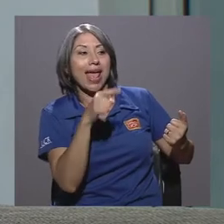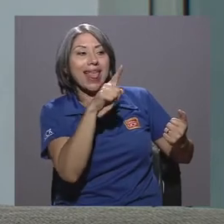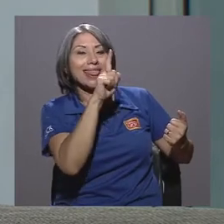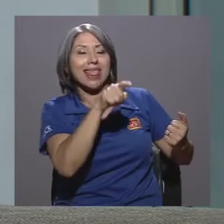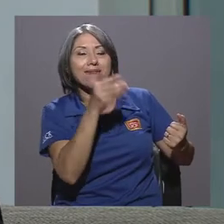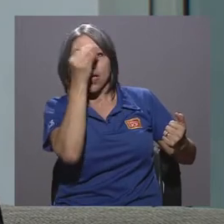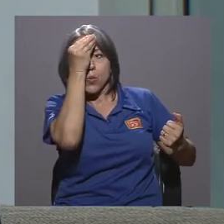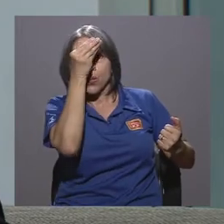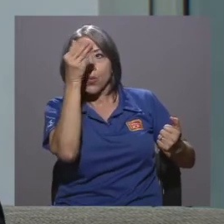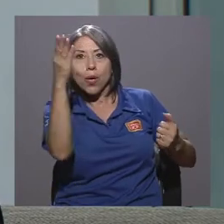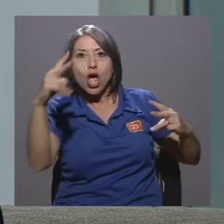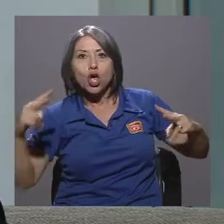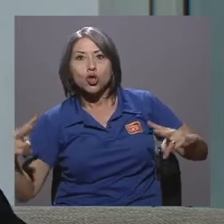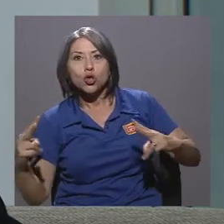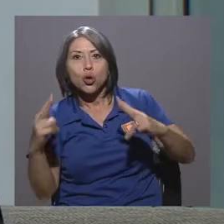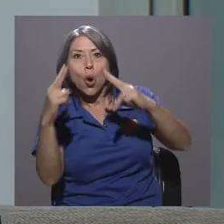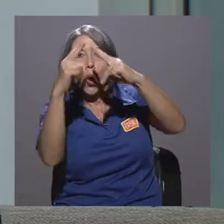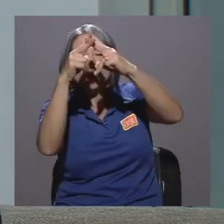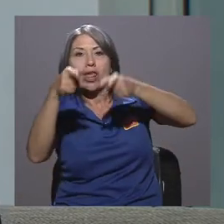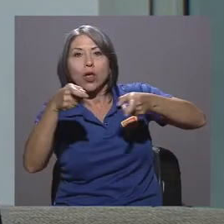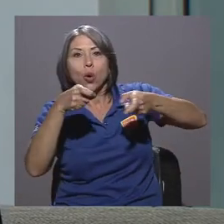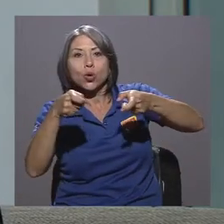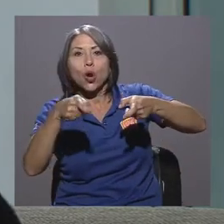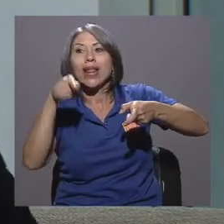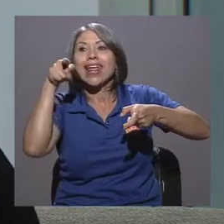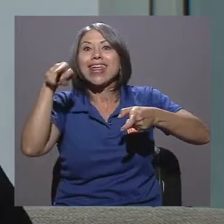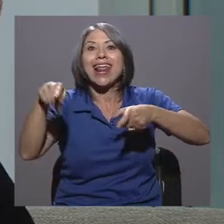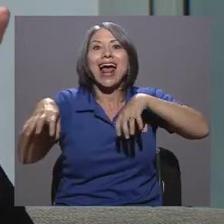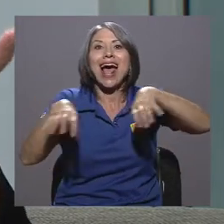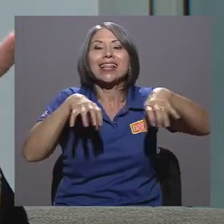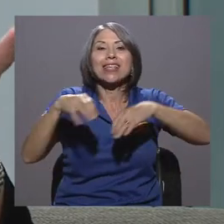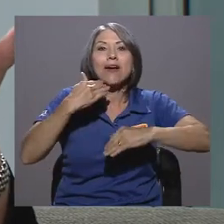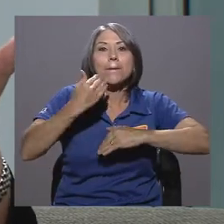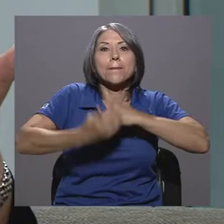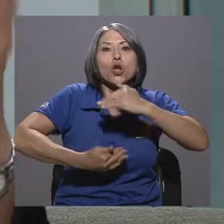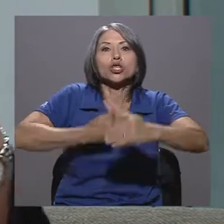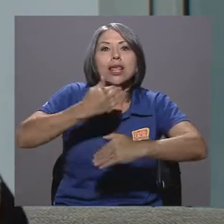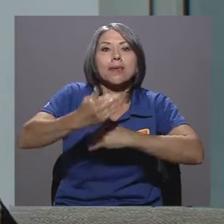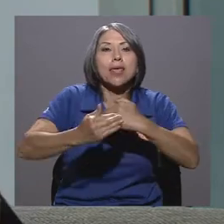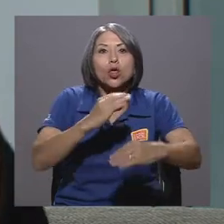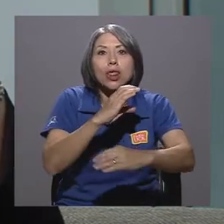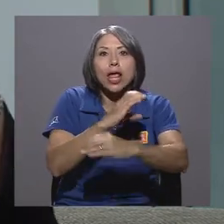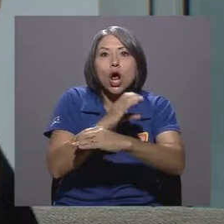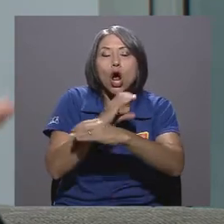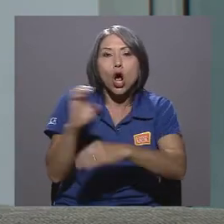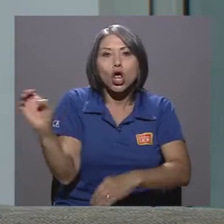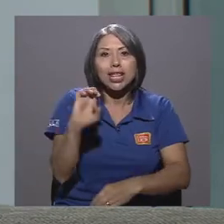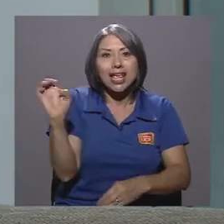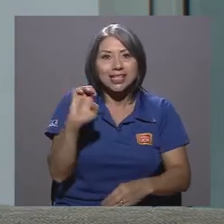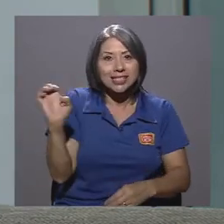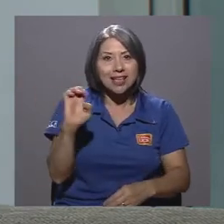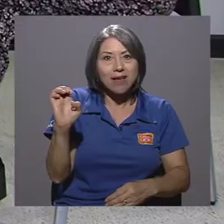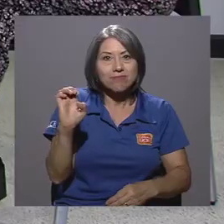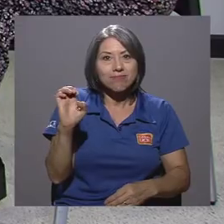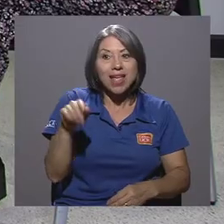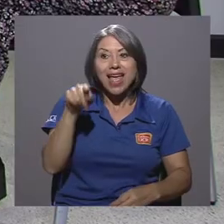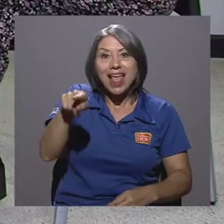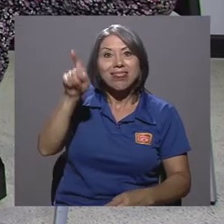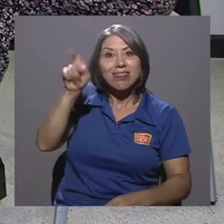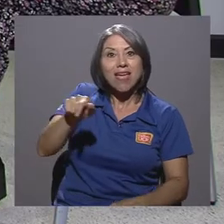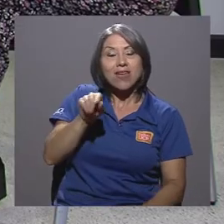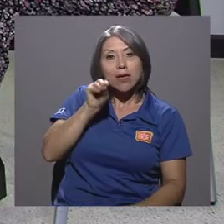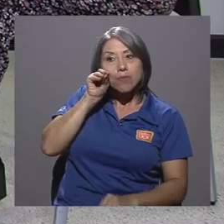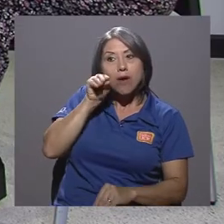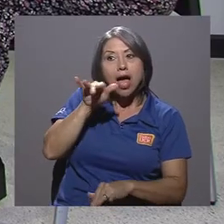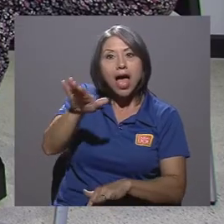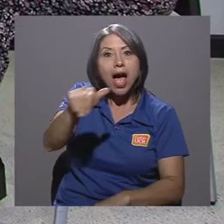control y la torre de control activa el procedimiento o el plan de contingencia. A continuación, tiene que avisar a la autoridad